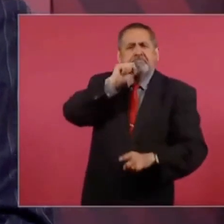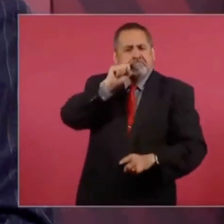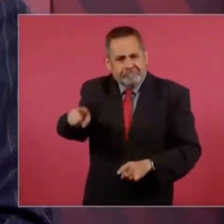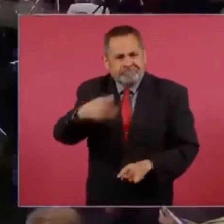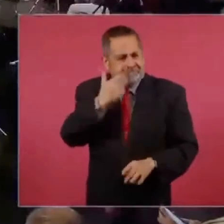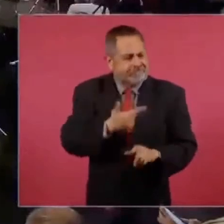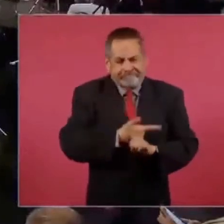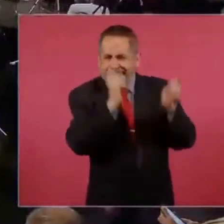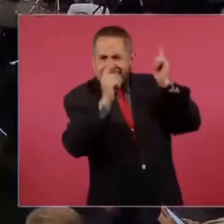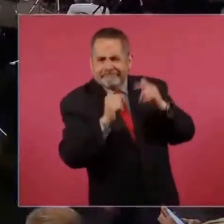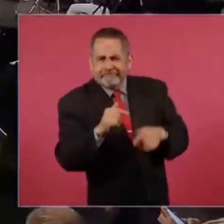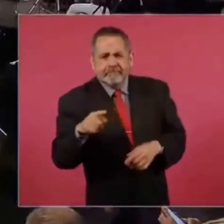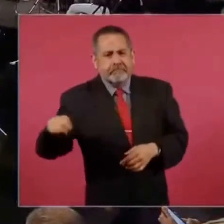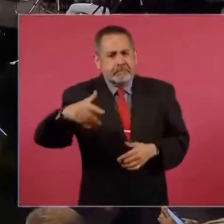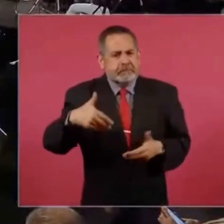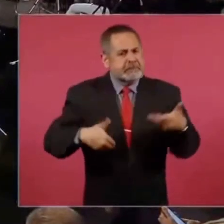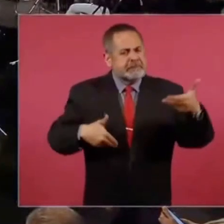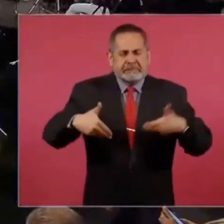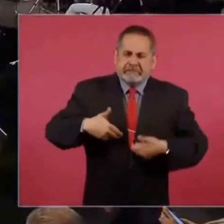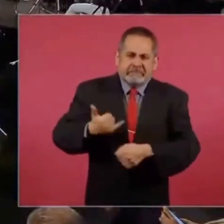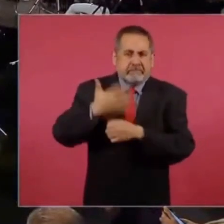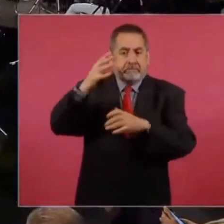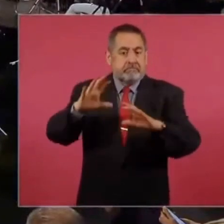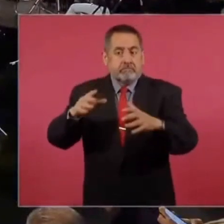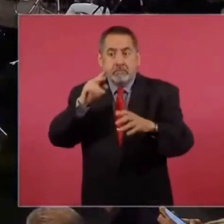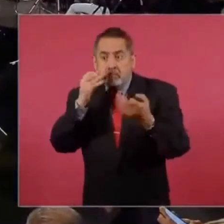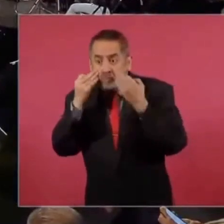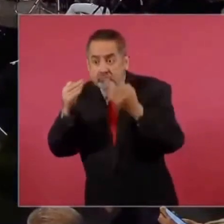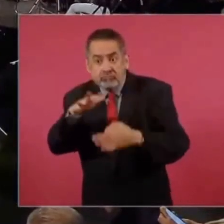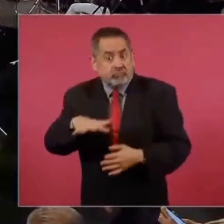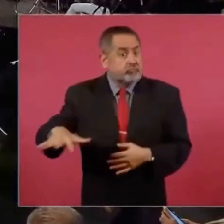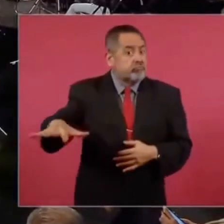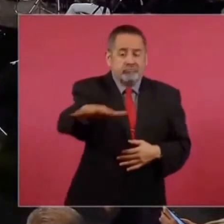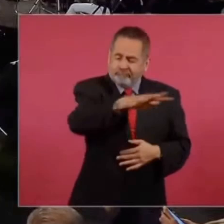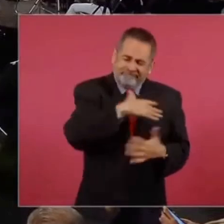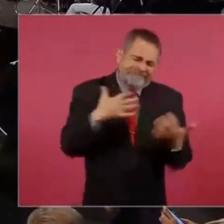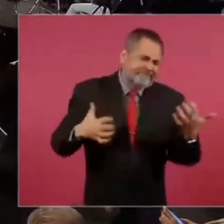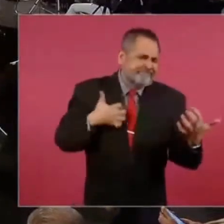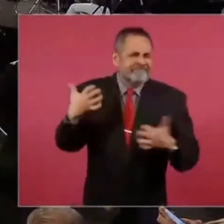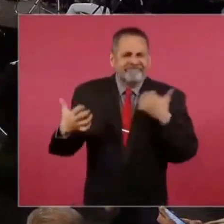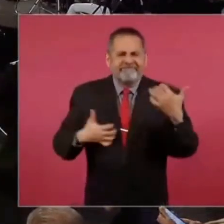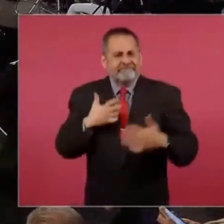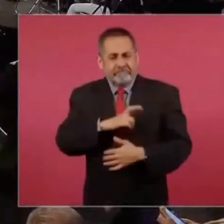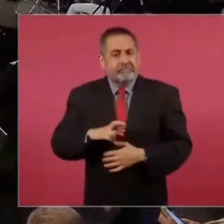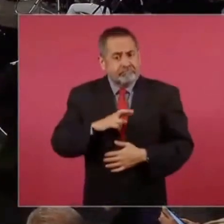en donde el malestar era evidente.